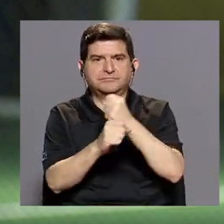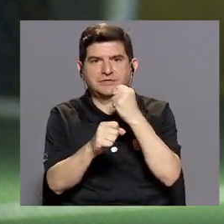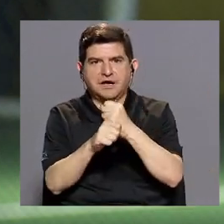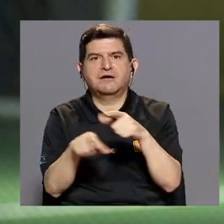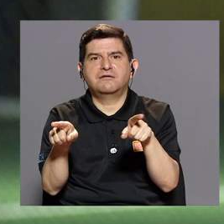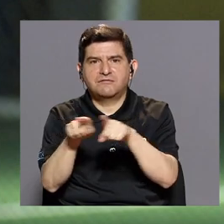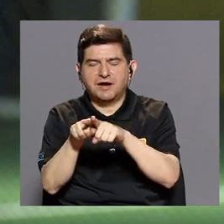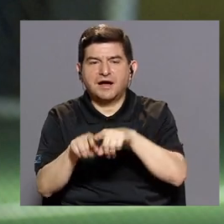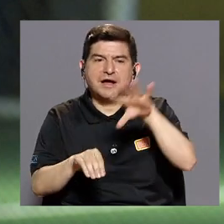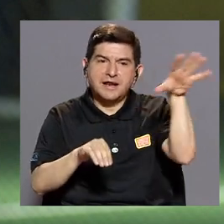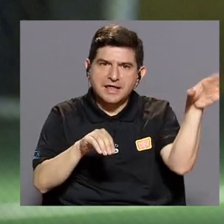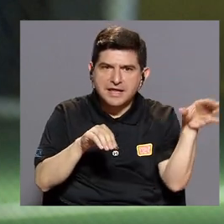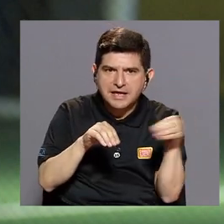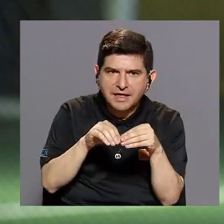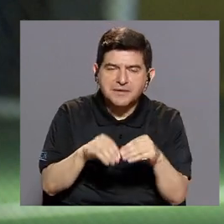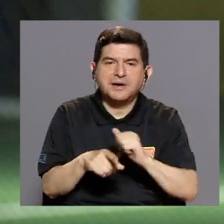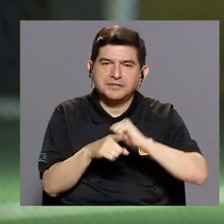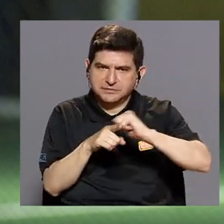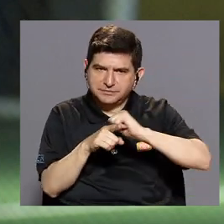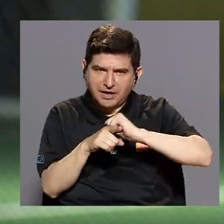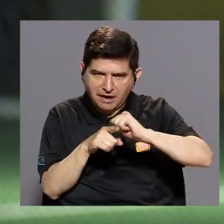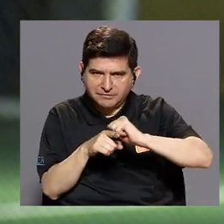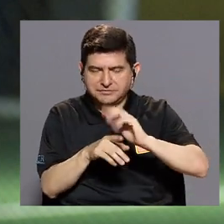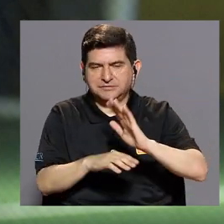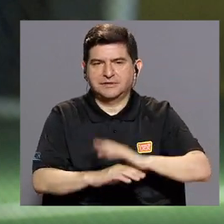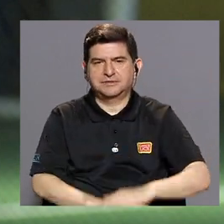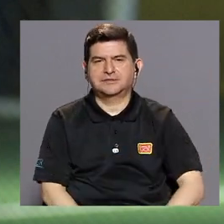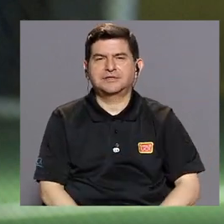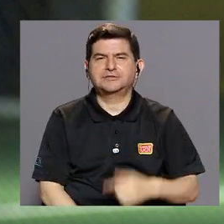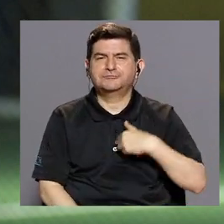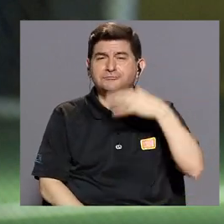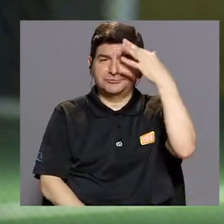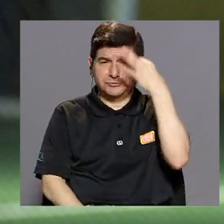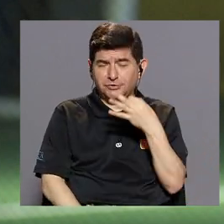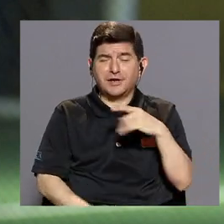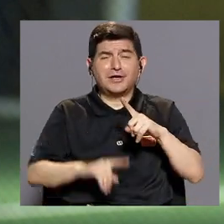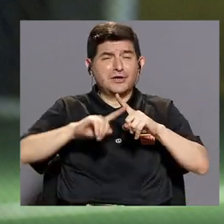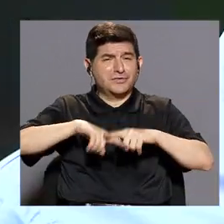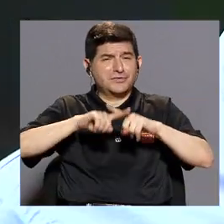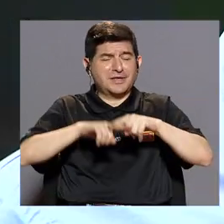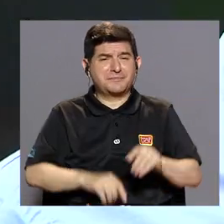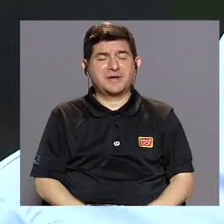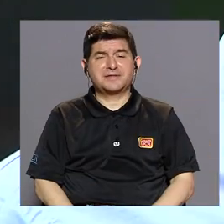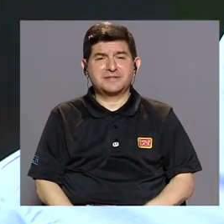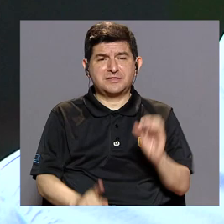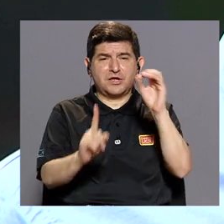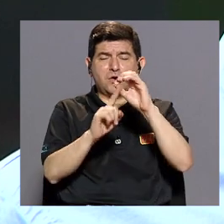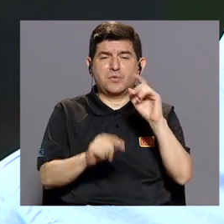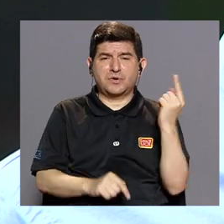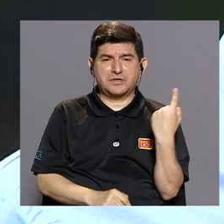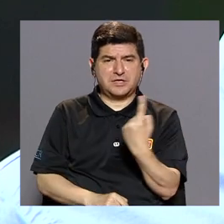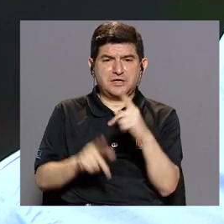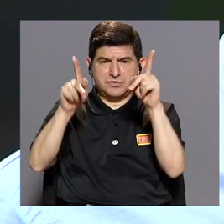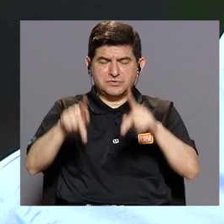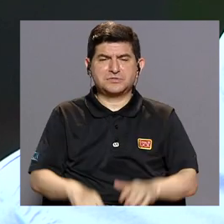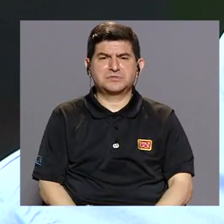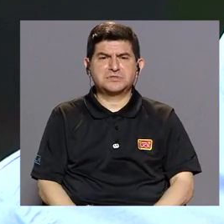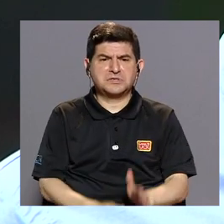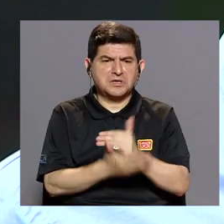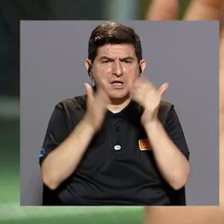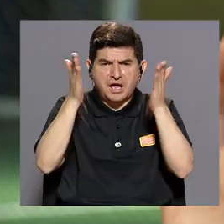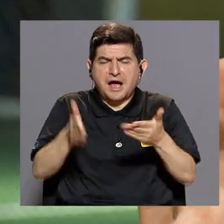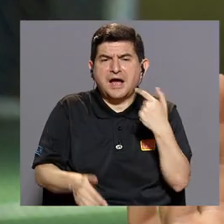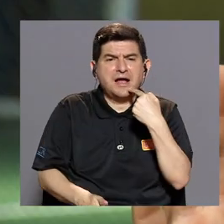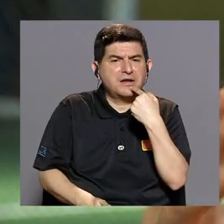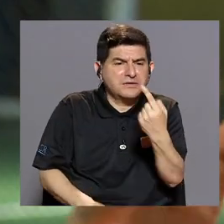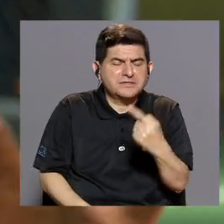trabajar y además de eso tiene que ir a entrenar. Entonces yo creo que va a depender mucho de los objetivos de cada quien. Hay jugadoras que dicen, no,